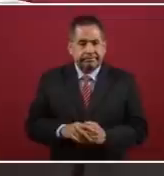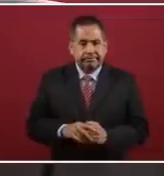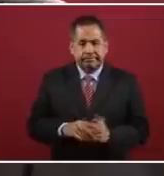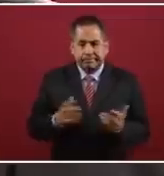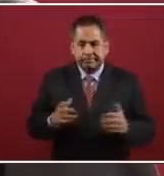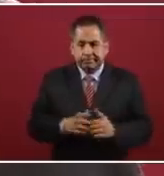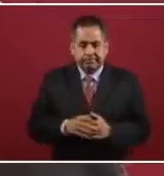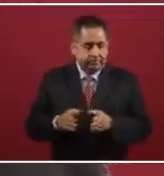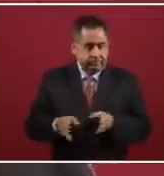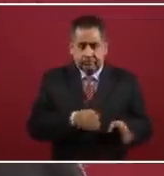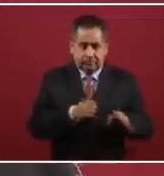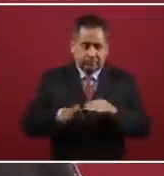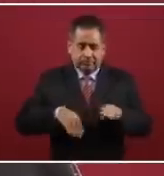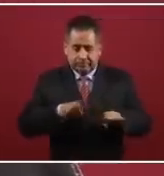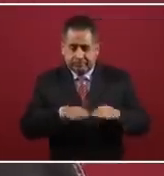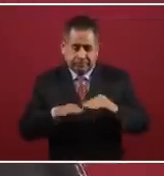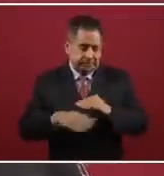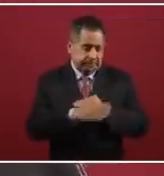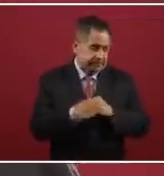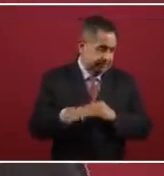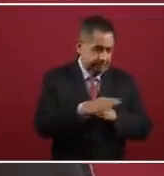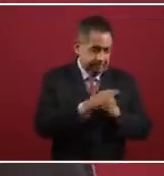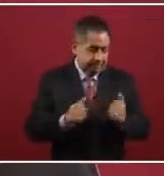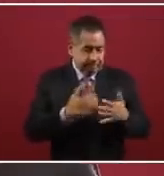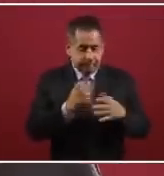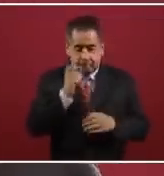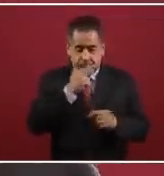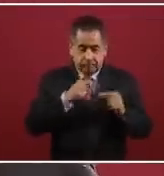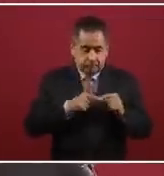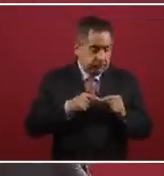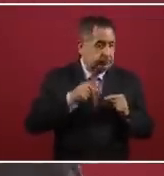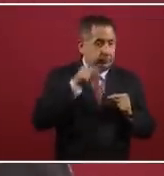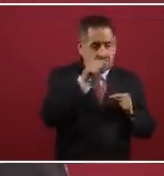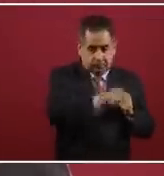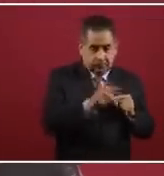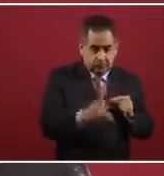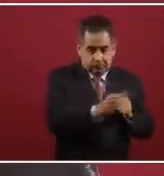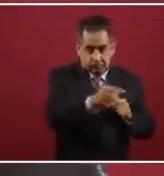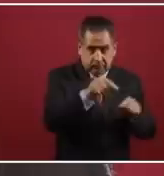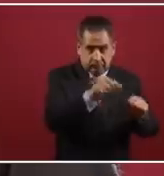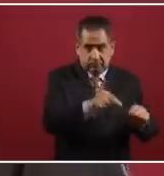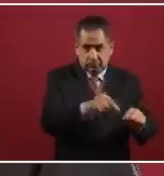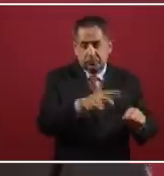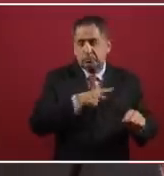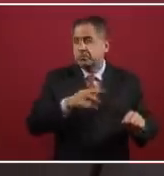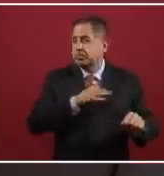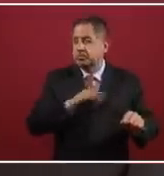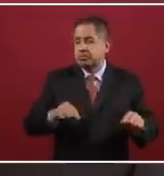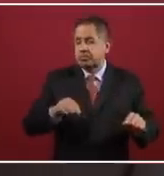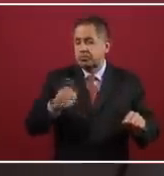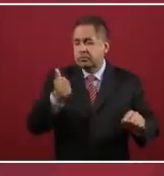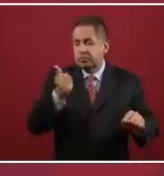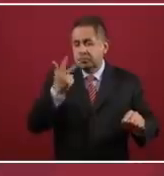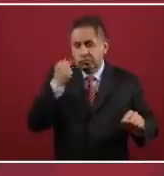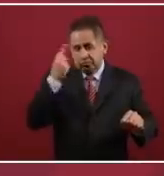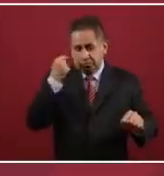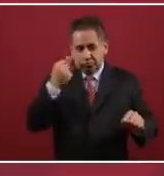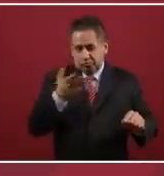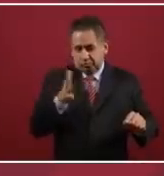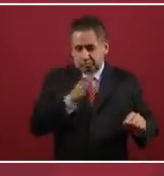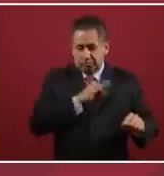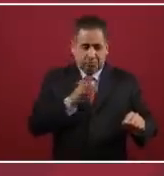por carretera de Chihuahua a Batopilas deben de ser de 6 a 8 horas.